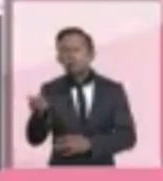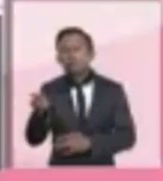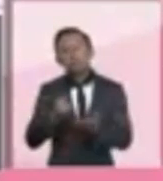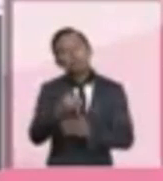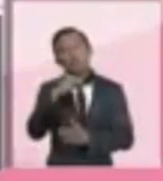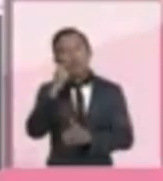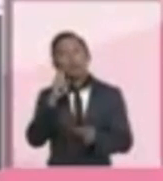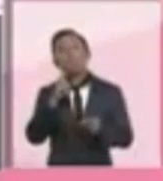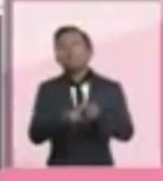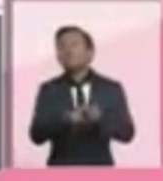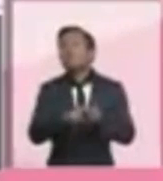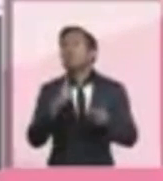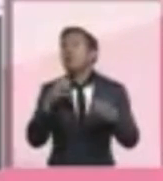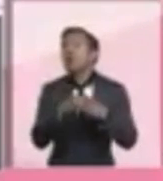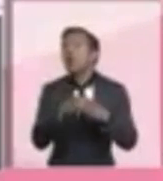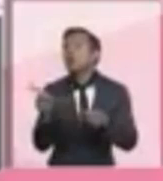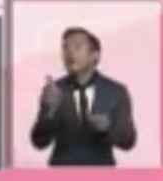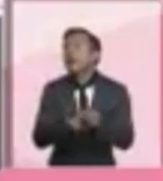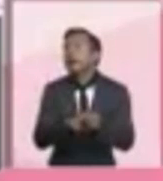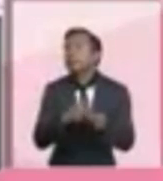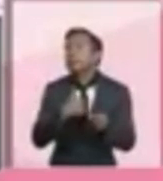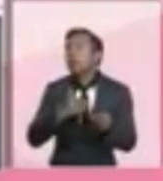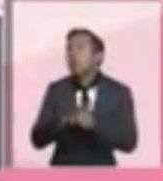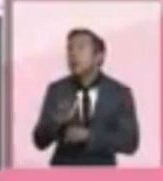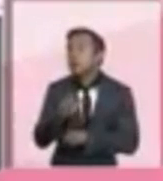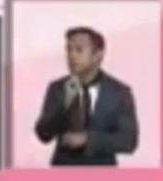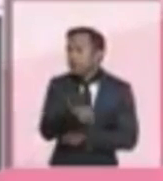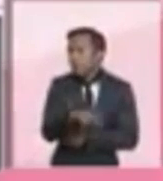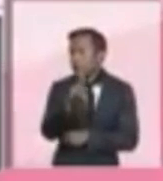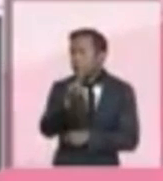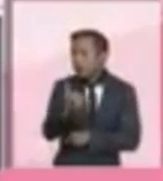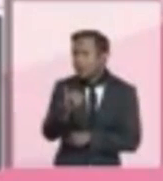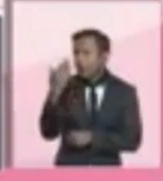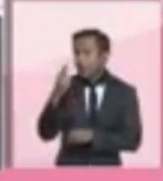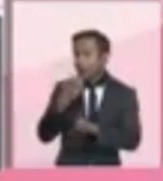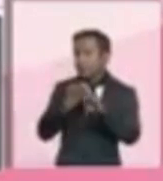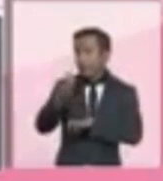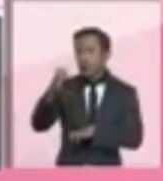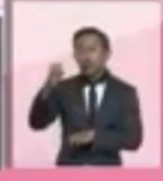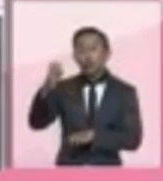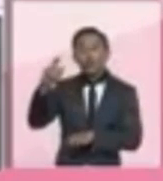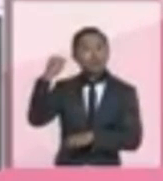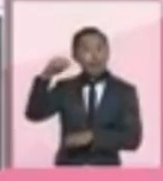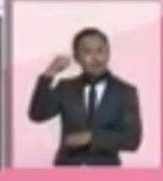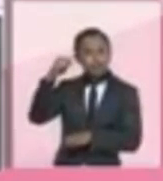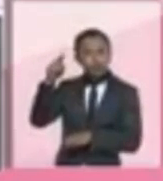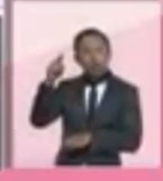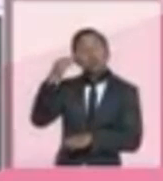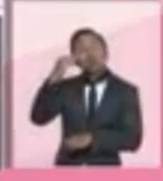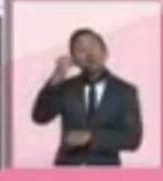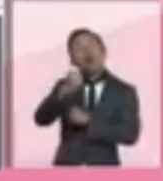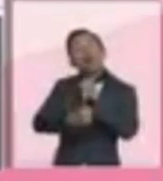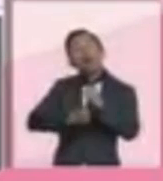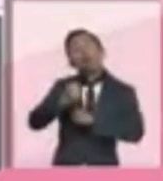poder. Fuiste presidente del PRI en el estado de Tabasco. Pasaron los años y tú dices que Carlos Salinas